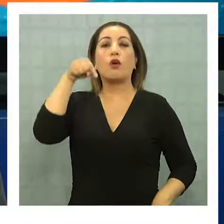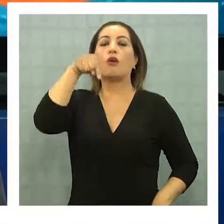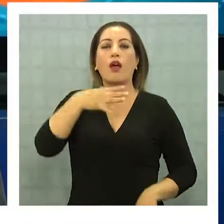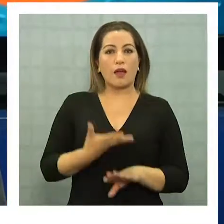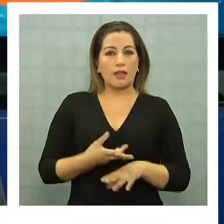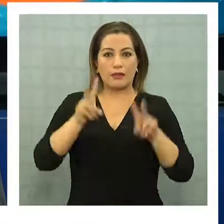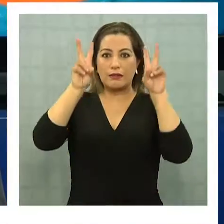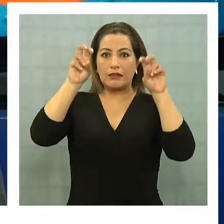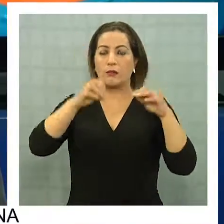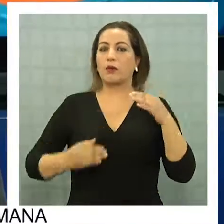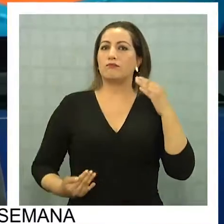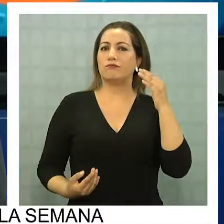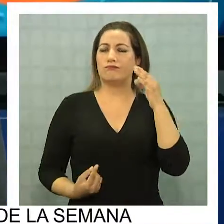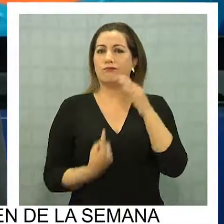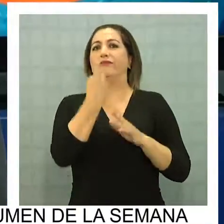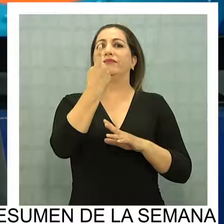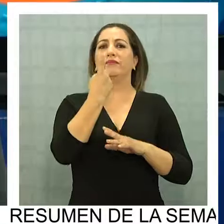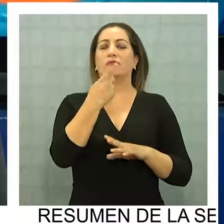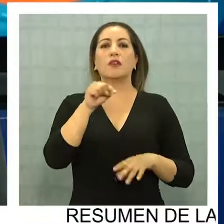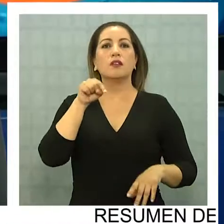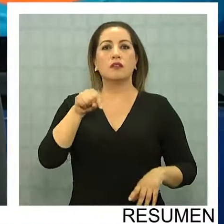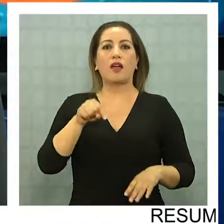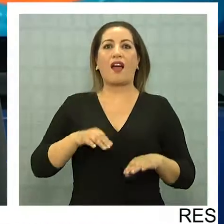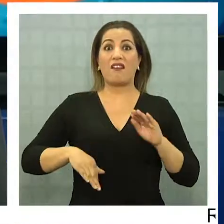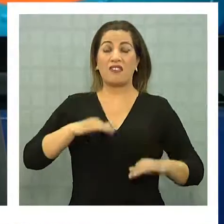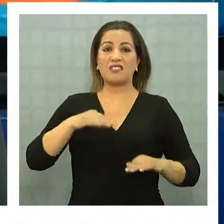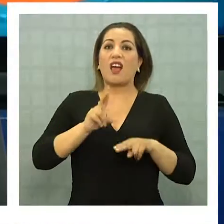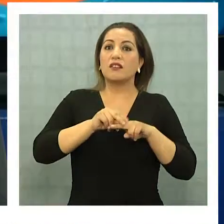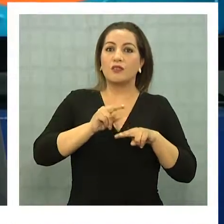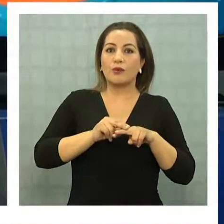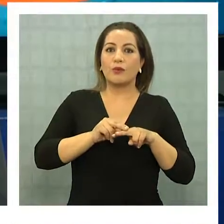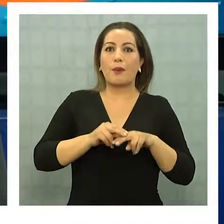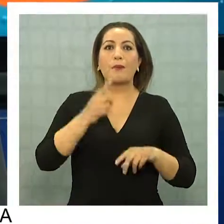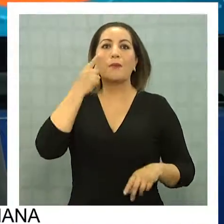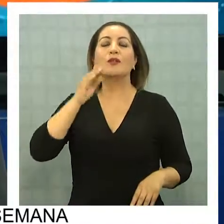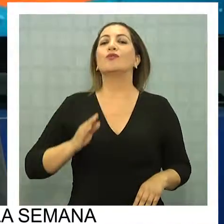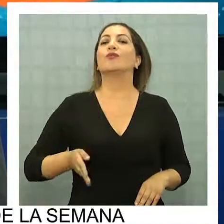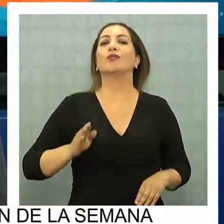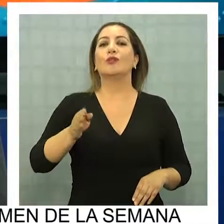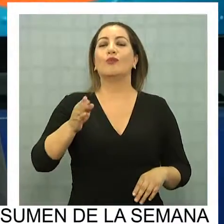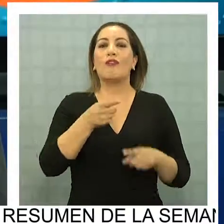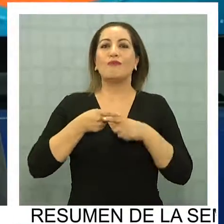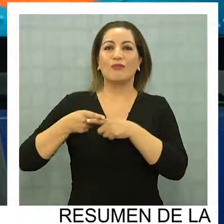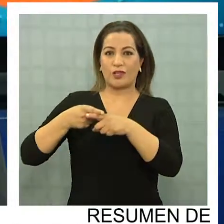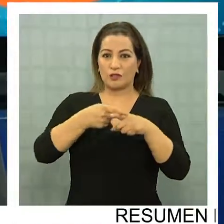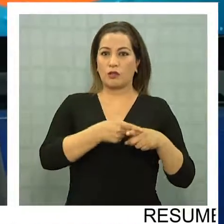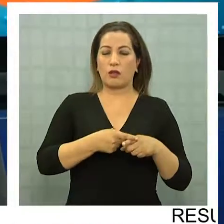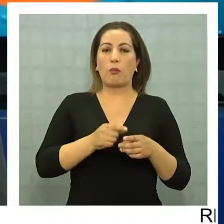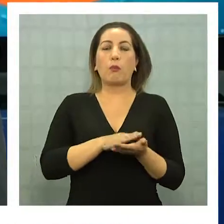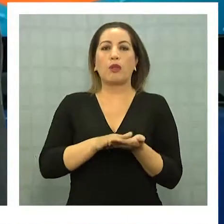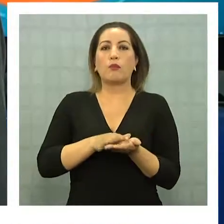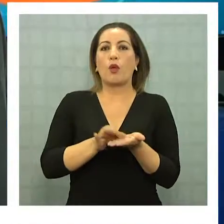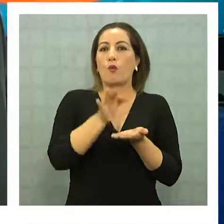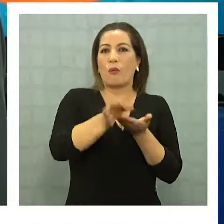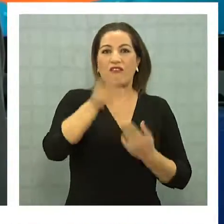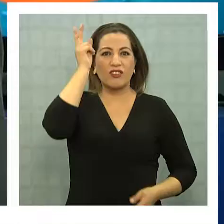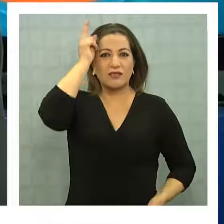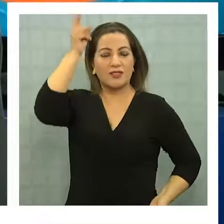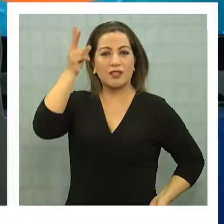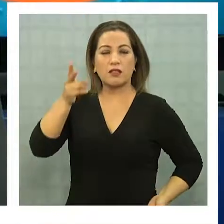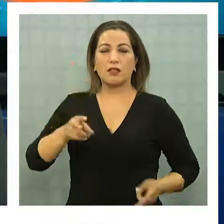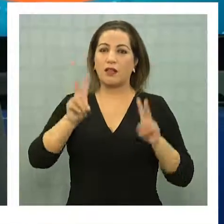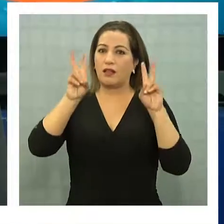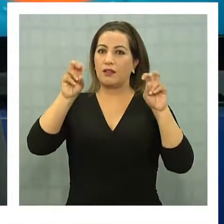día hay temas que emergen, que son nuevos, aunque sean muy antiguos, pero son percibidos como nuevos por la sociedad, como los pueblos indígenas, como el tema